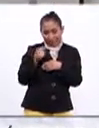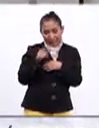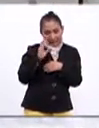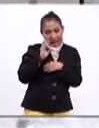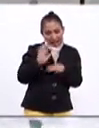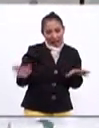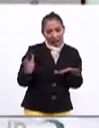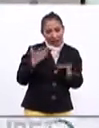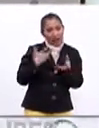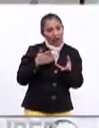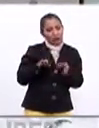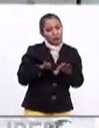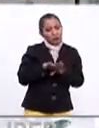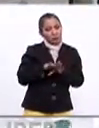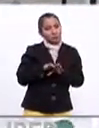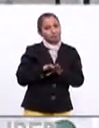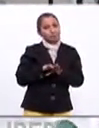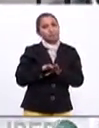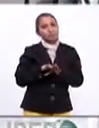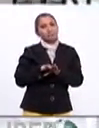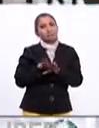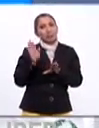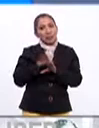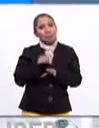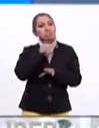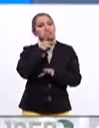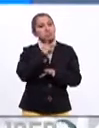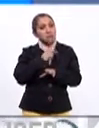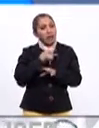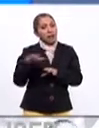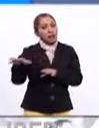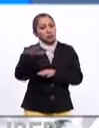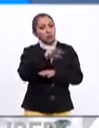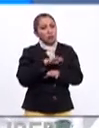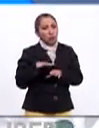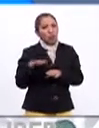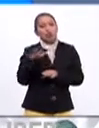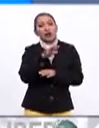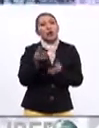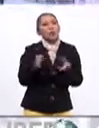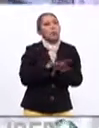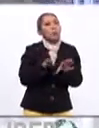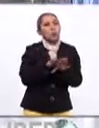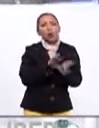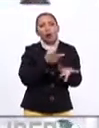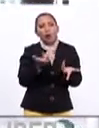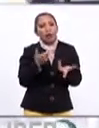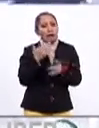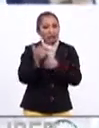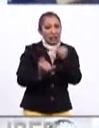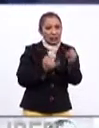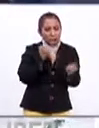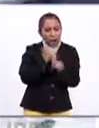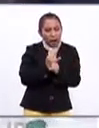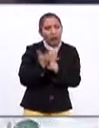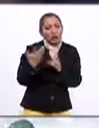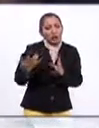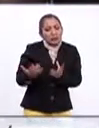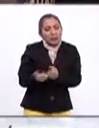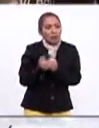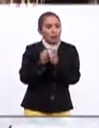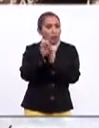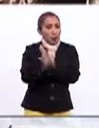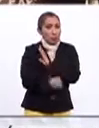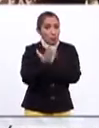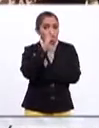ya la inyección de más petróleo en los circuitos de comercialización internacional, la recuperación, por